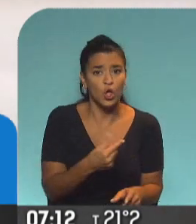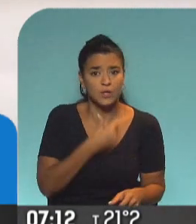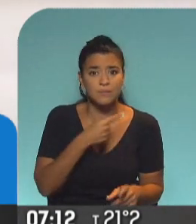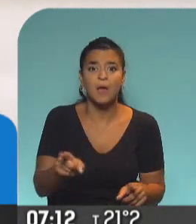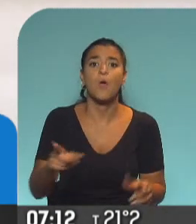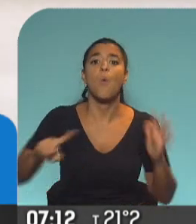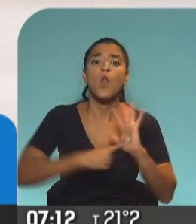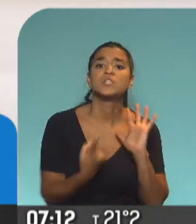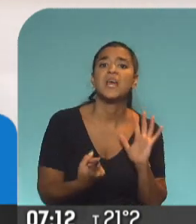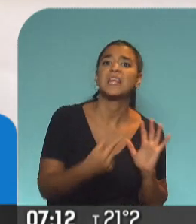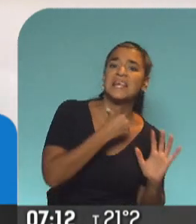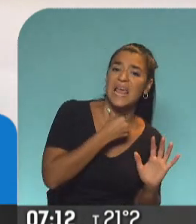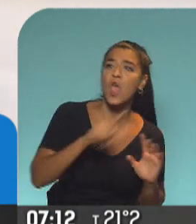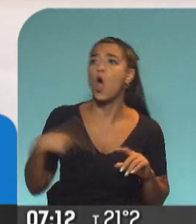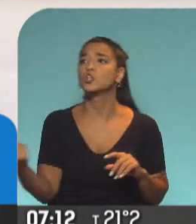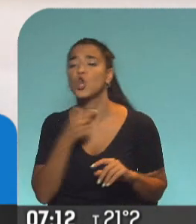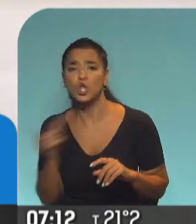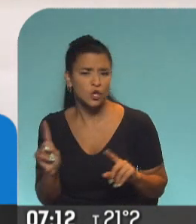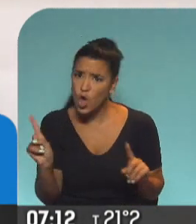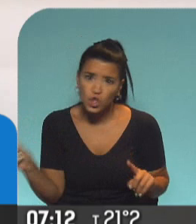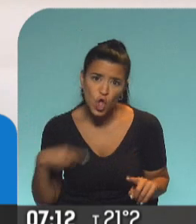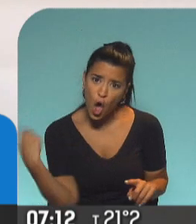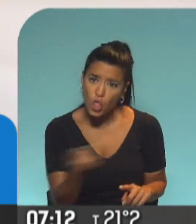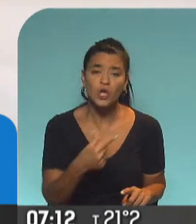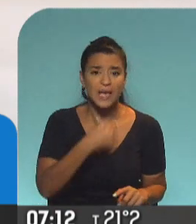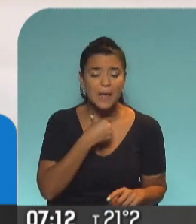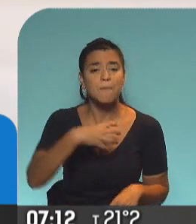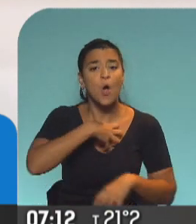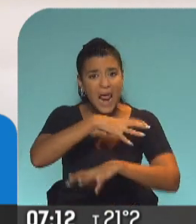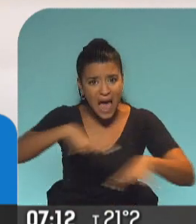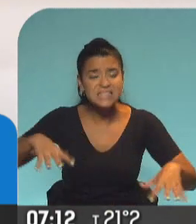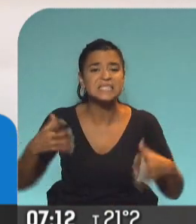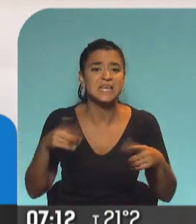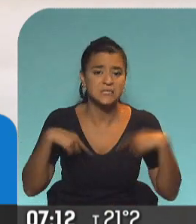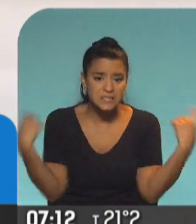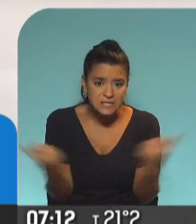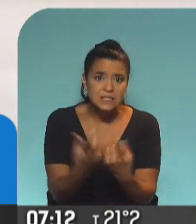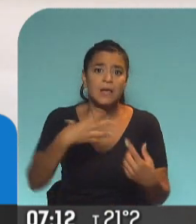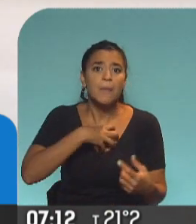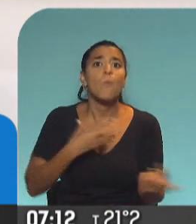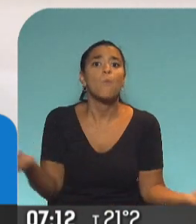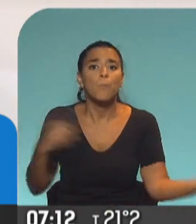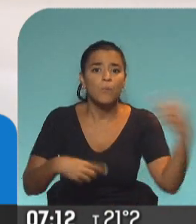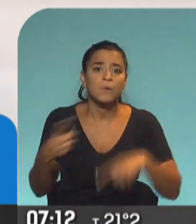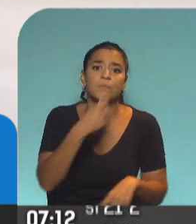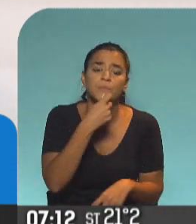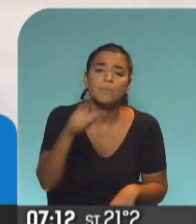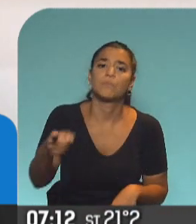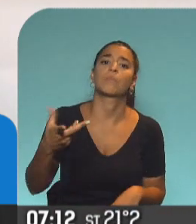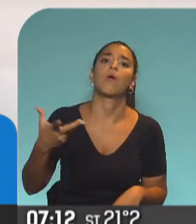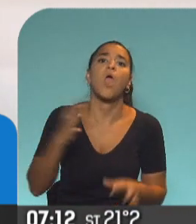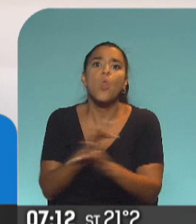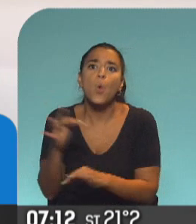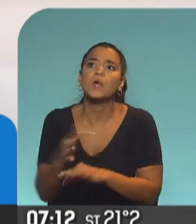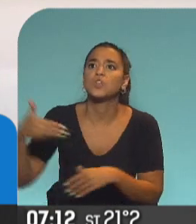Ciudad de Buenos Aires quieren y el resto no quiere. No, todos queremos que las clases empiecen, porque también es una tragedia que un chico se retrase en su